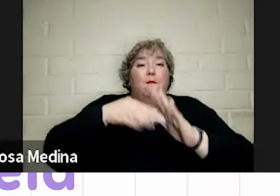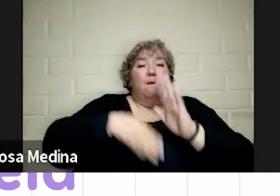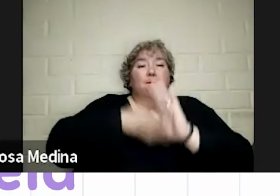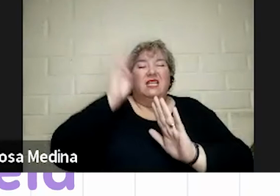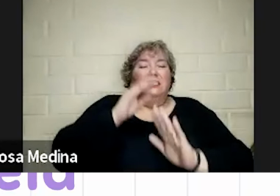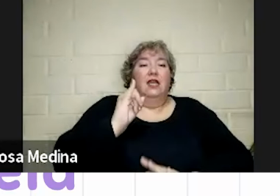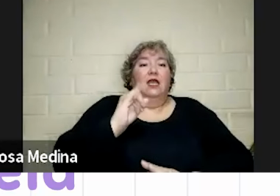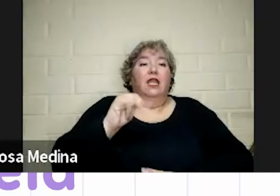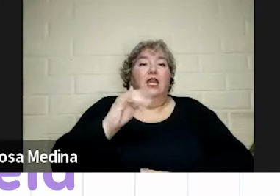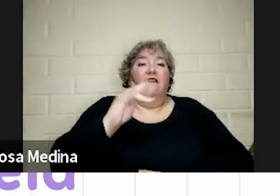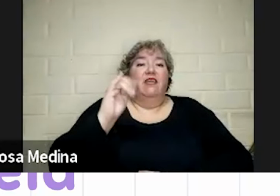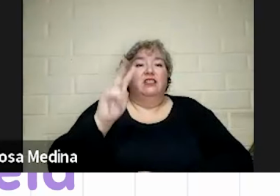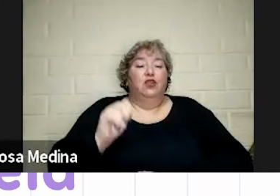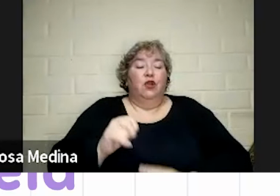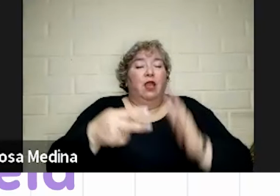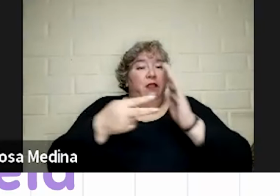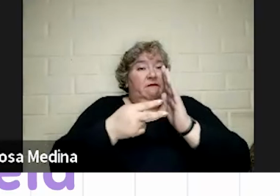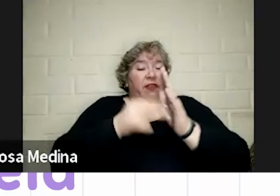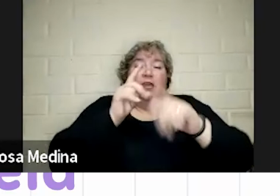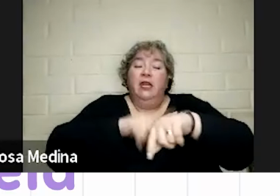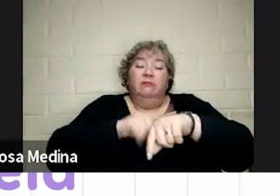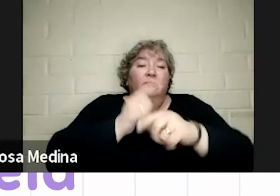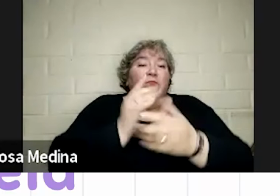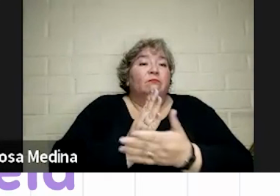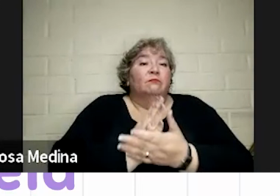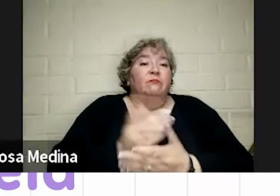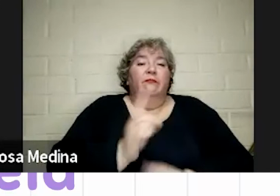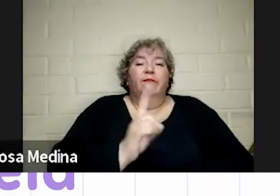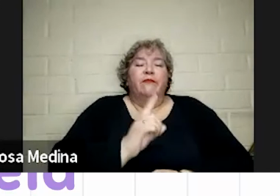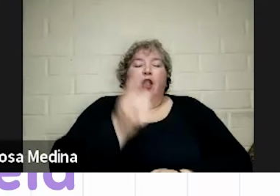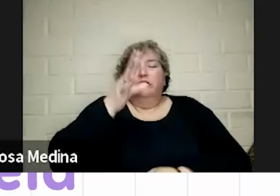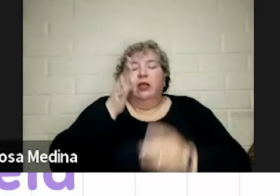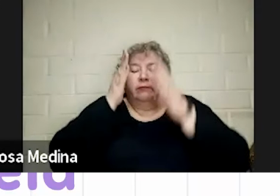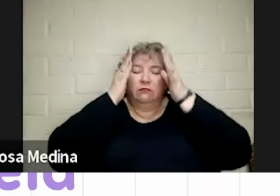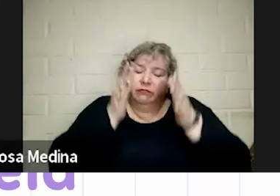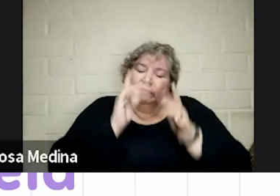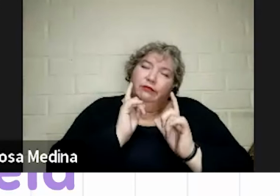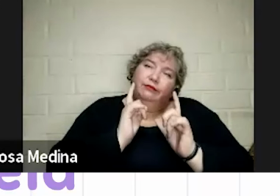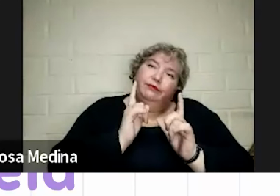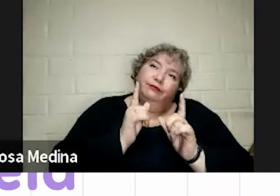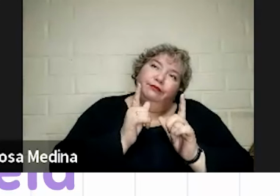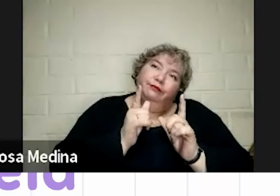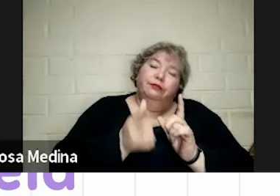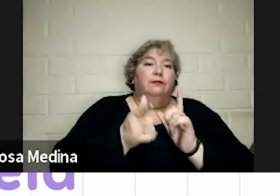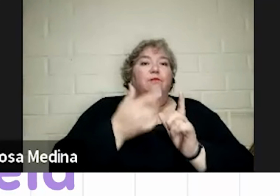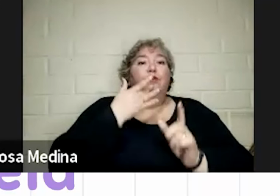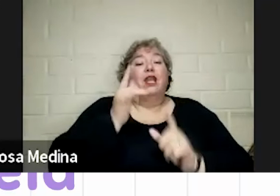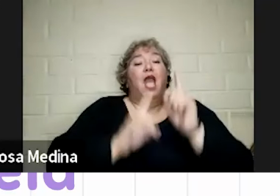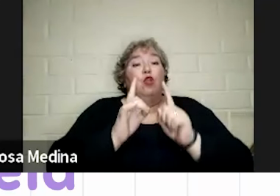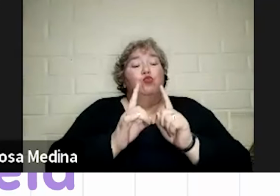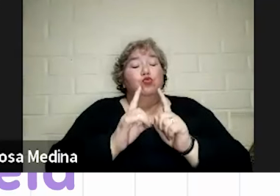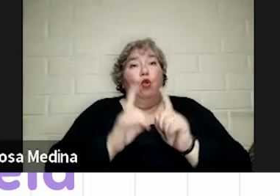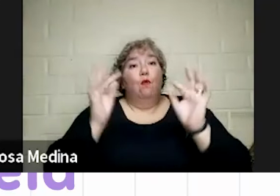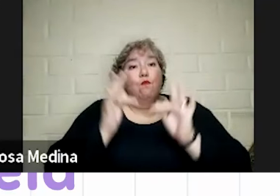los tiempos de las clases, que no sea necesariamente una atención tan prolongada, ¿ya? Porque en algunos modelos ponen